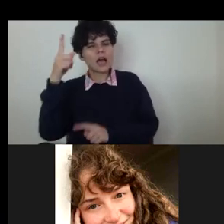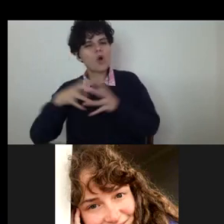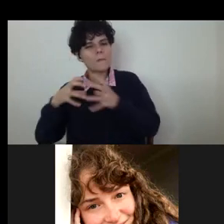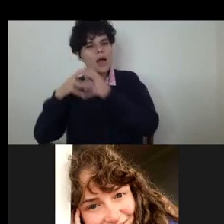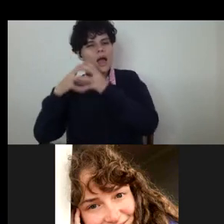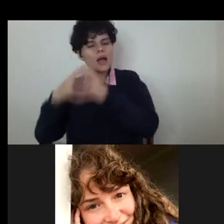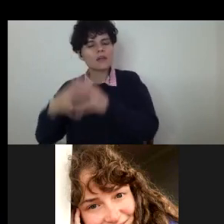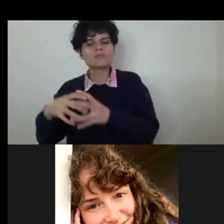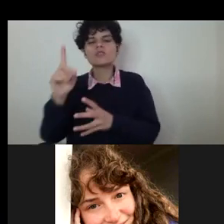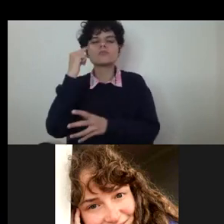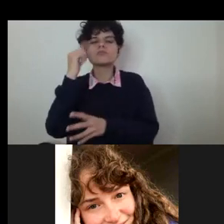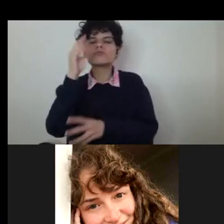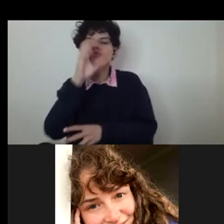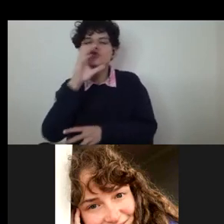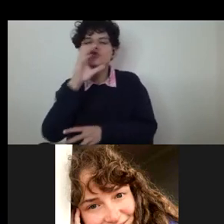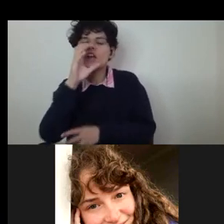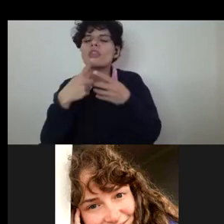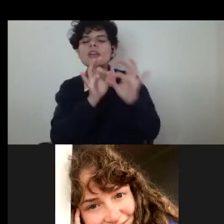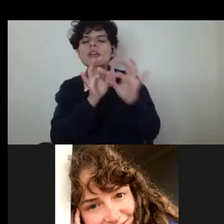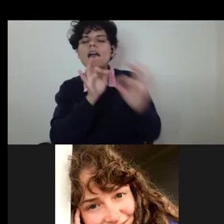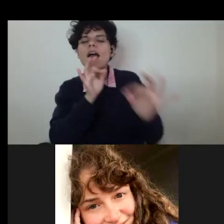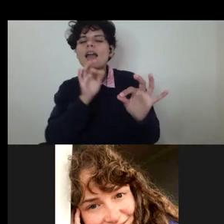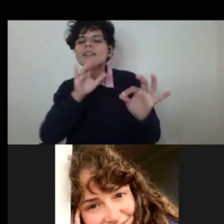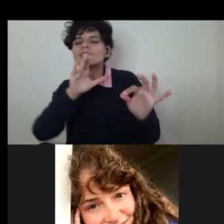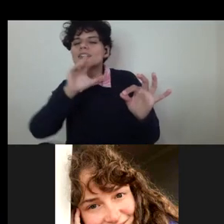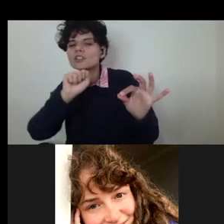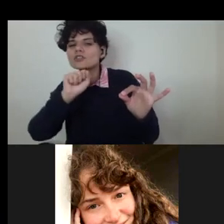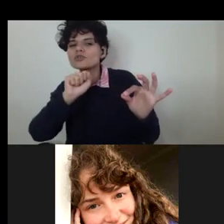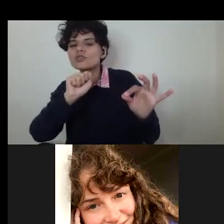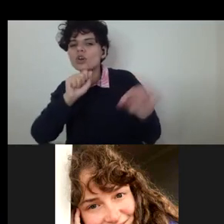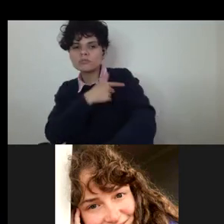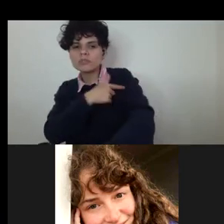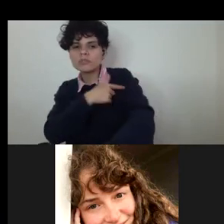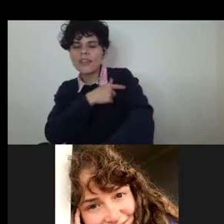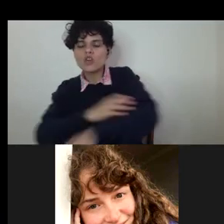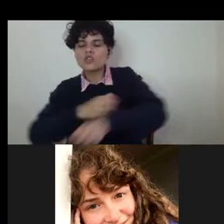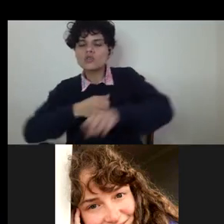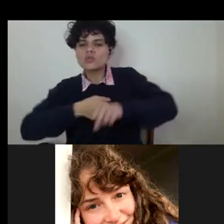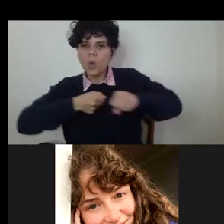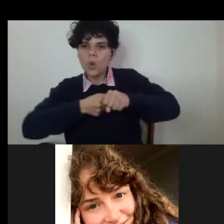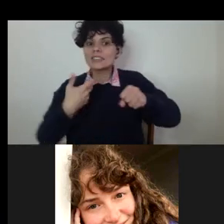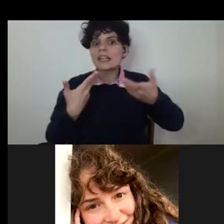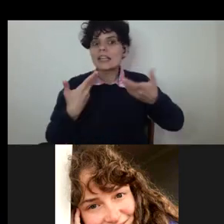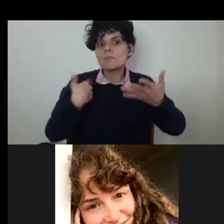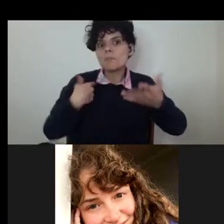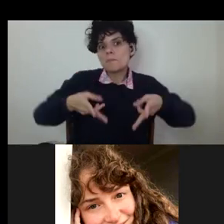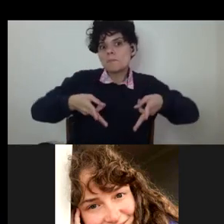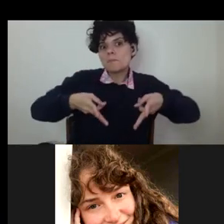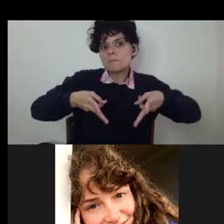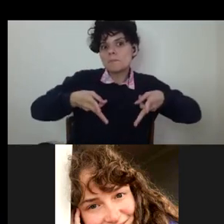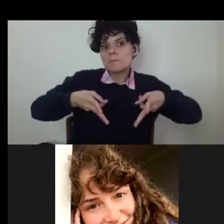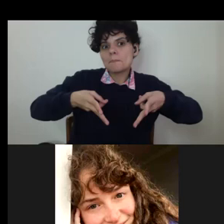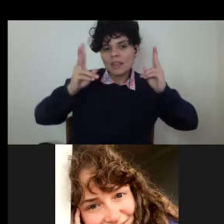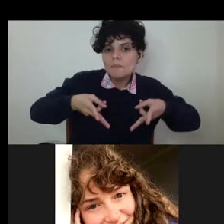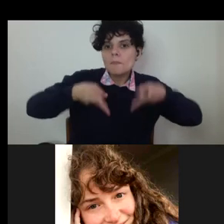de calcio que están presentes en el músculo y que permiten la contracción del músculo esquelético y del músculo cardíaco. Y aquí tengo